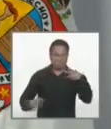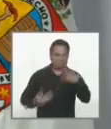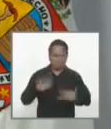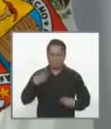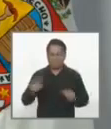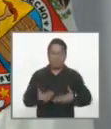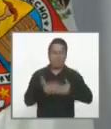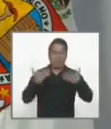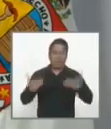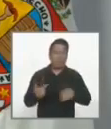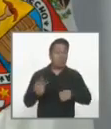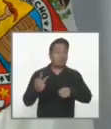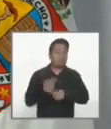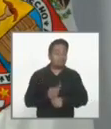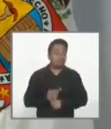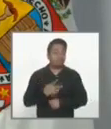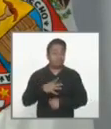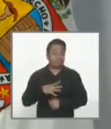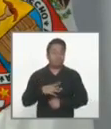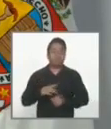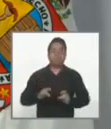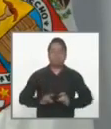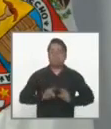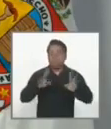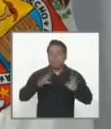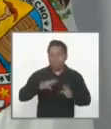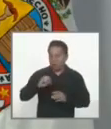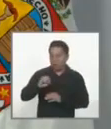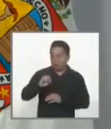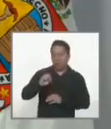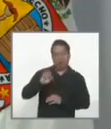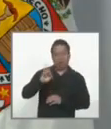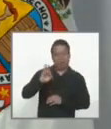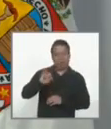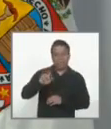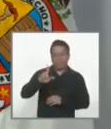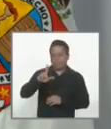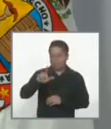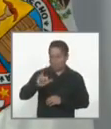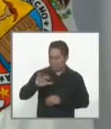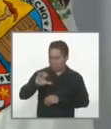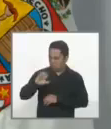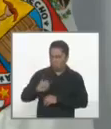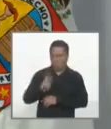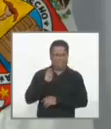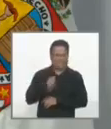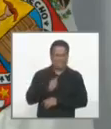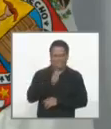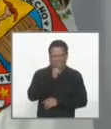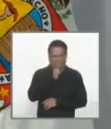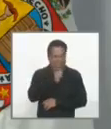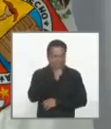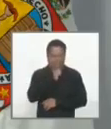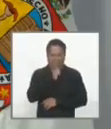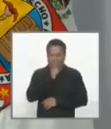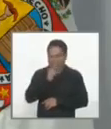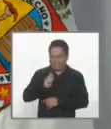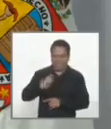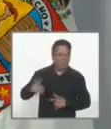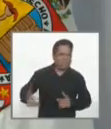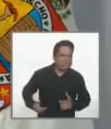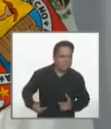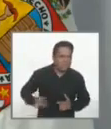esto implica el accidente ofídico. ¿Qué entendemos por un accidente ofídico? Nos estamos refiriendo